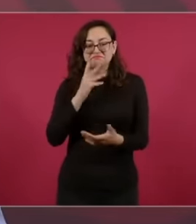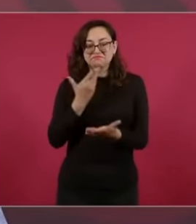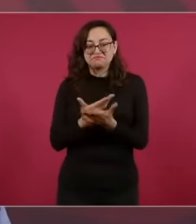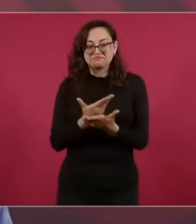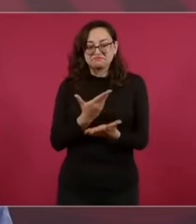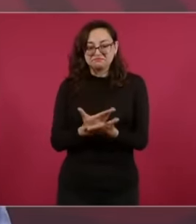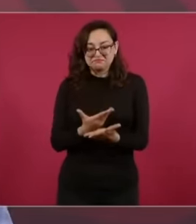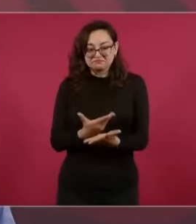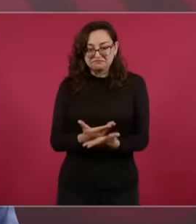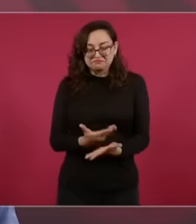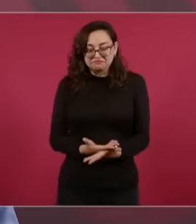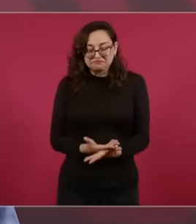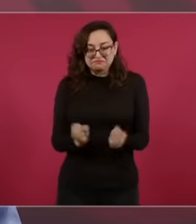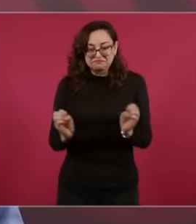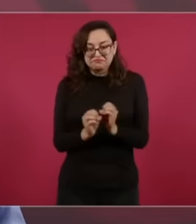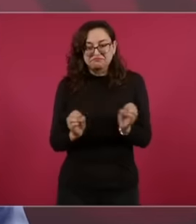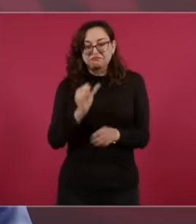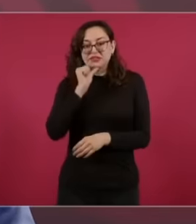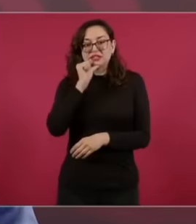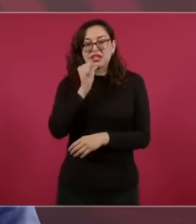La DEA fabricó todo.